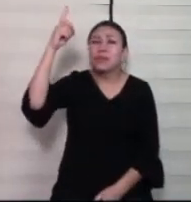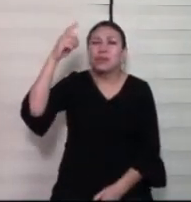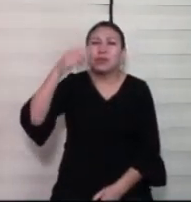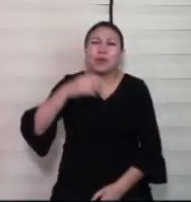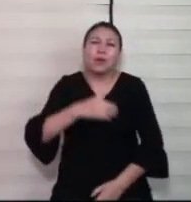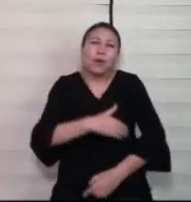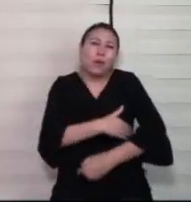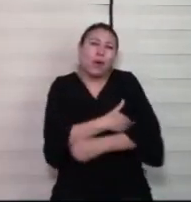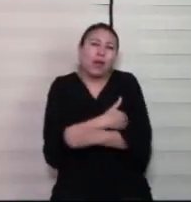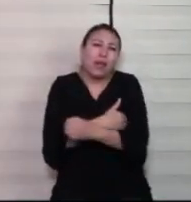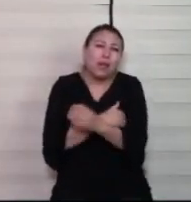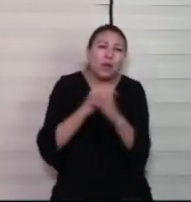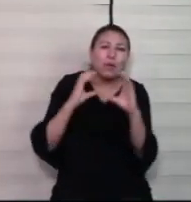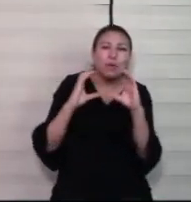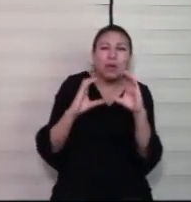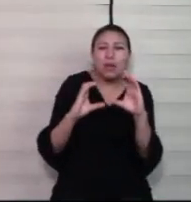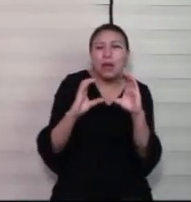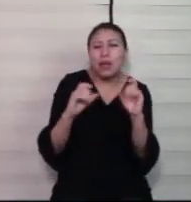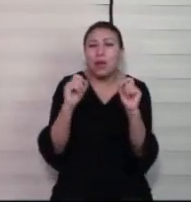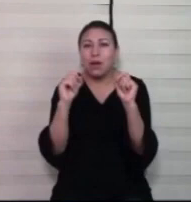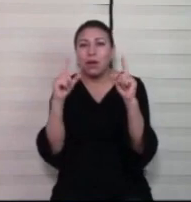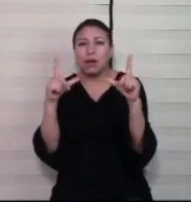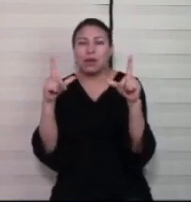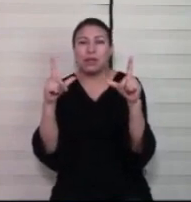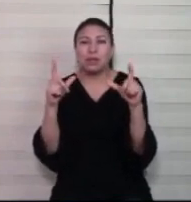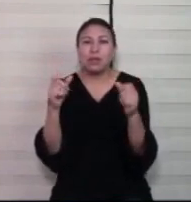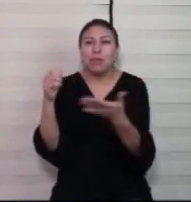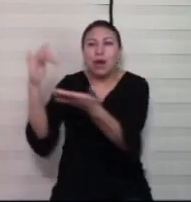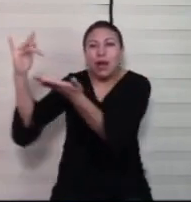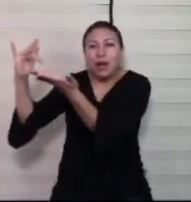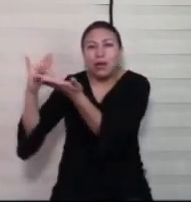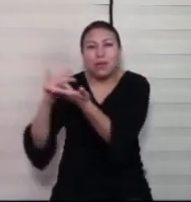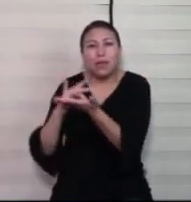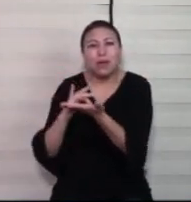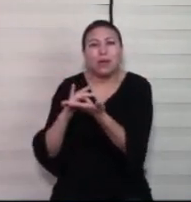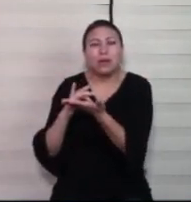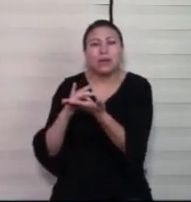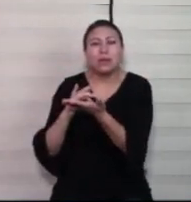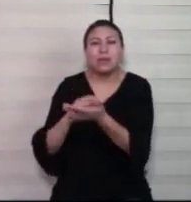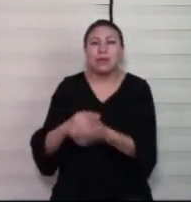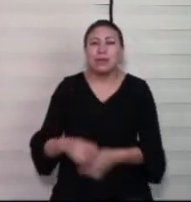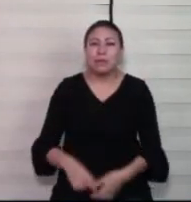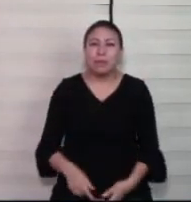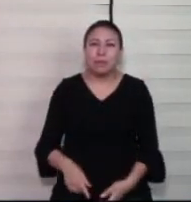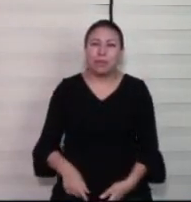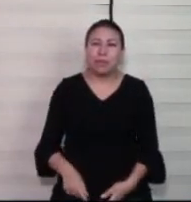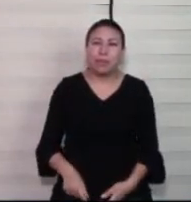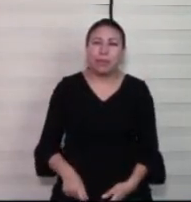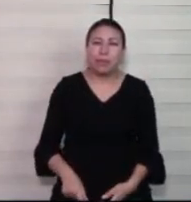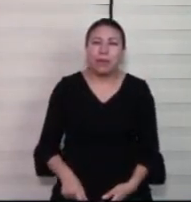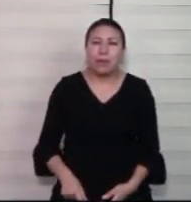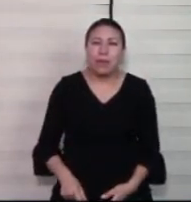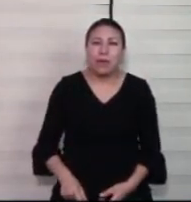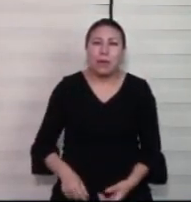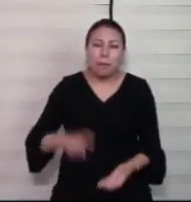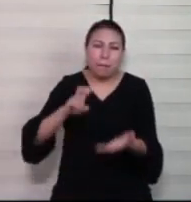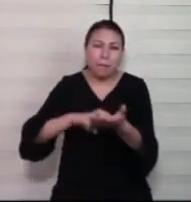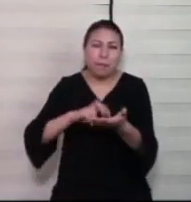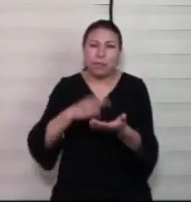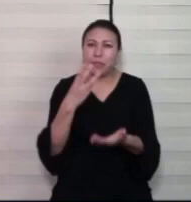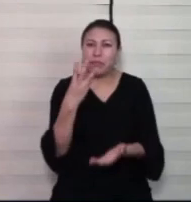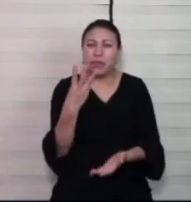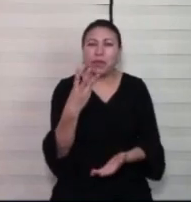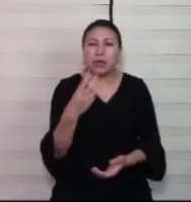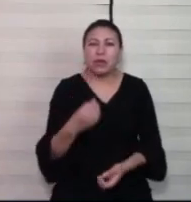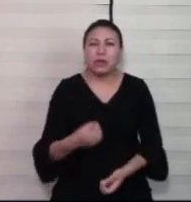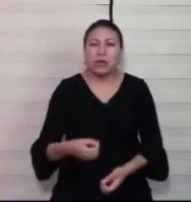guardador está listo para socorrernos. Pero lo dice en versículo 3. no